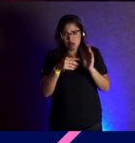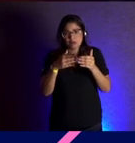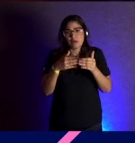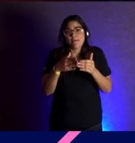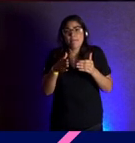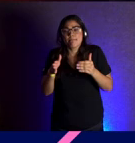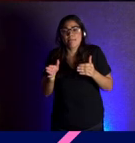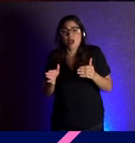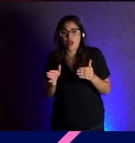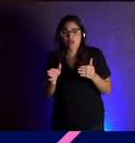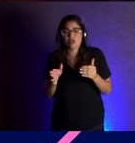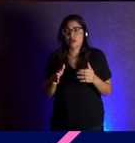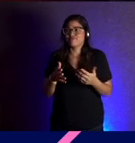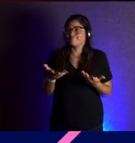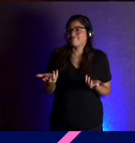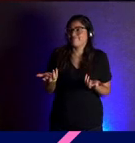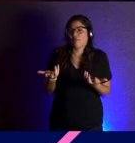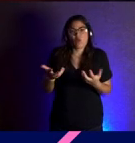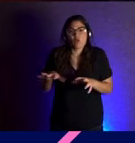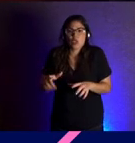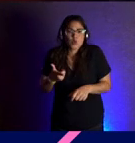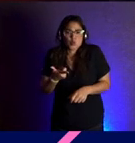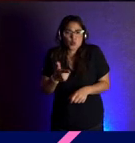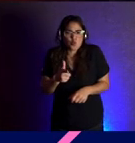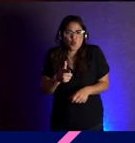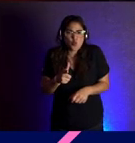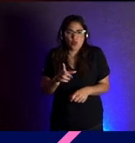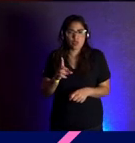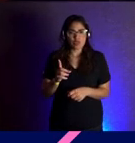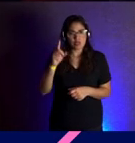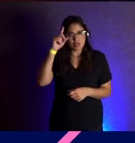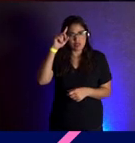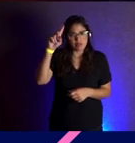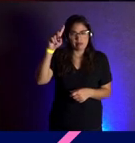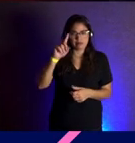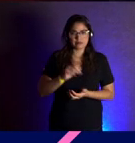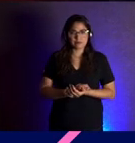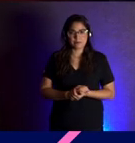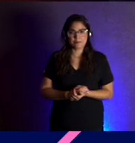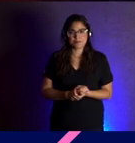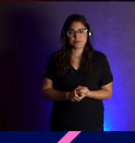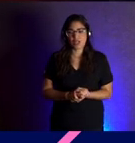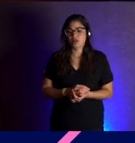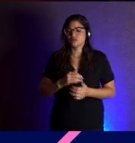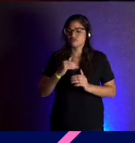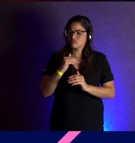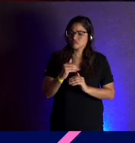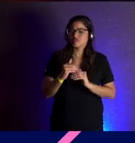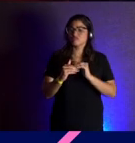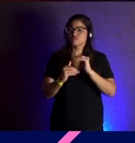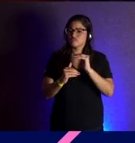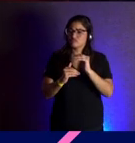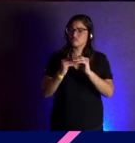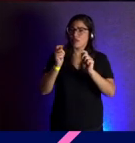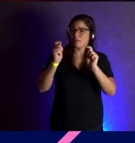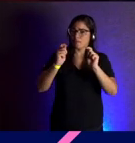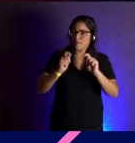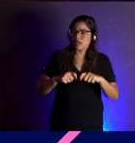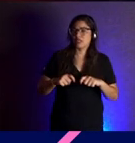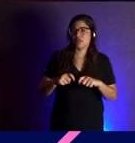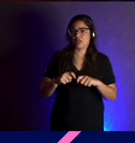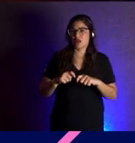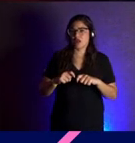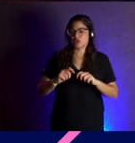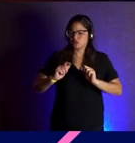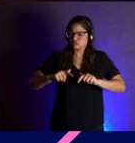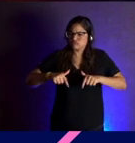no hay datos. Desarrollar nuevas capacidades. Señores, estamos jugando offense, no defense. El